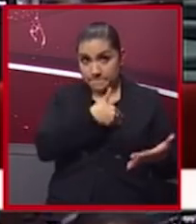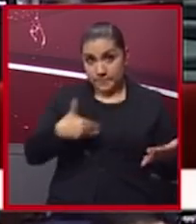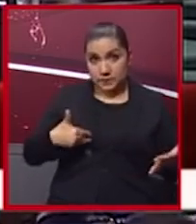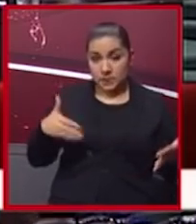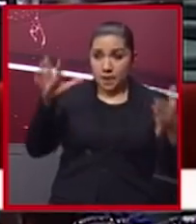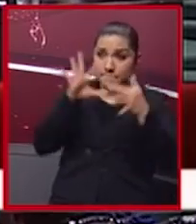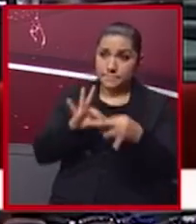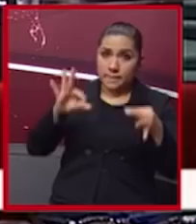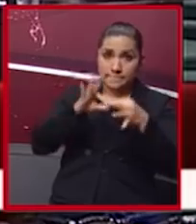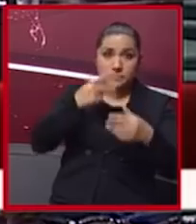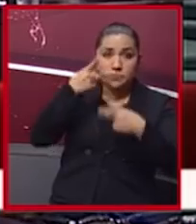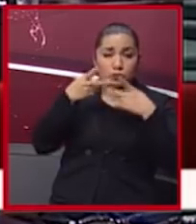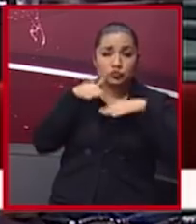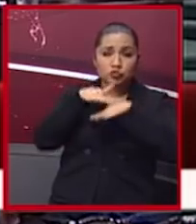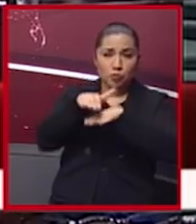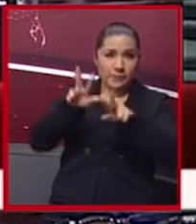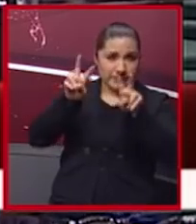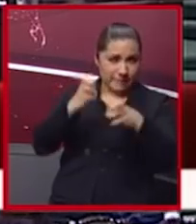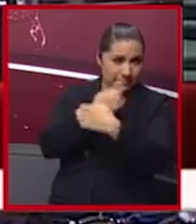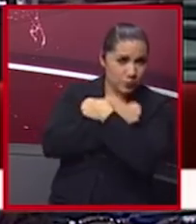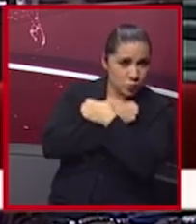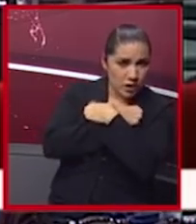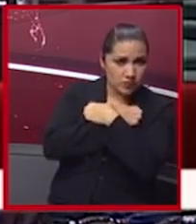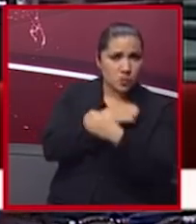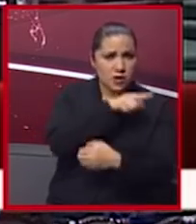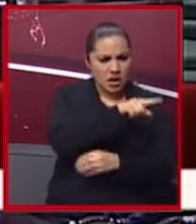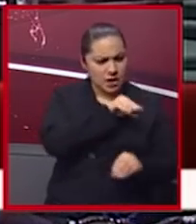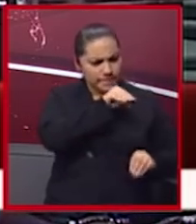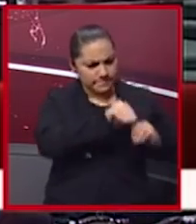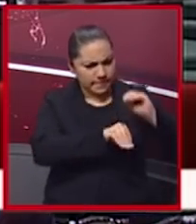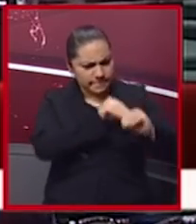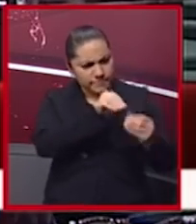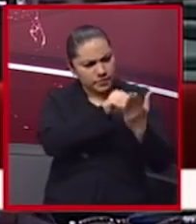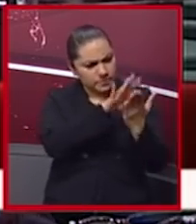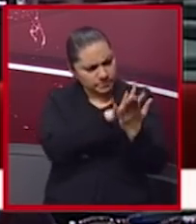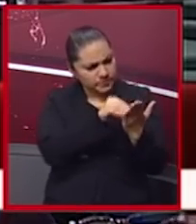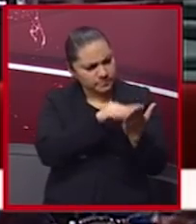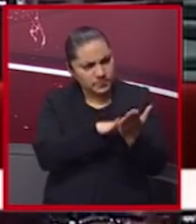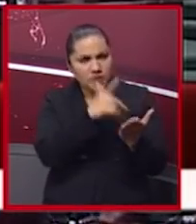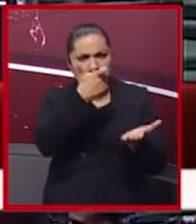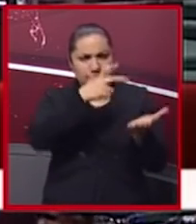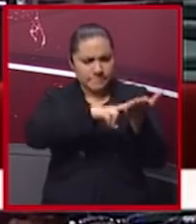Ejecutivo Federal respecto a la educación, refiriéndose a los montos previstos para el sector.